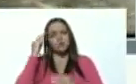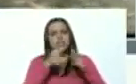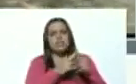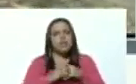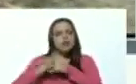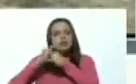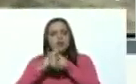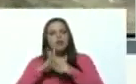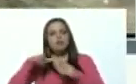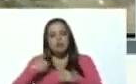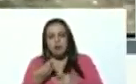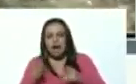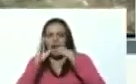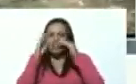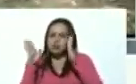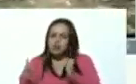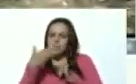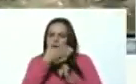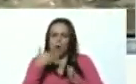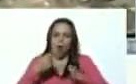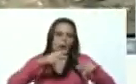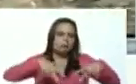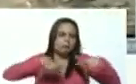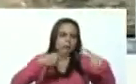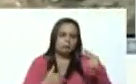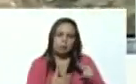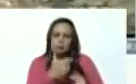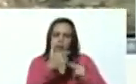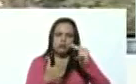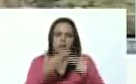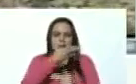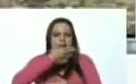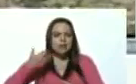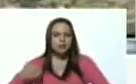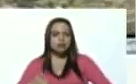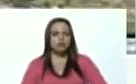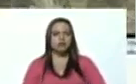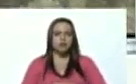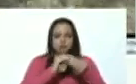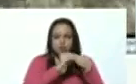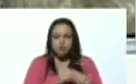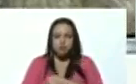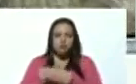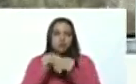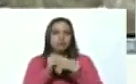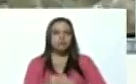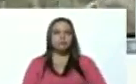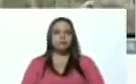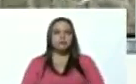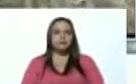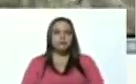logramos atender, mejorar, refaccionar, reconstruir, rehacer